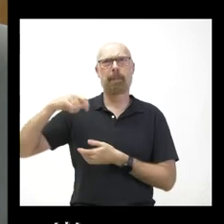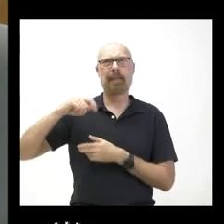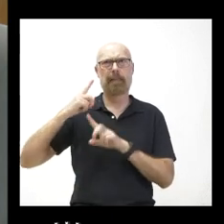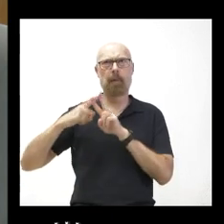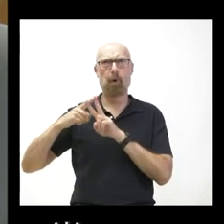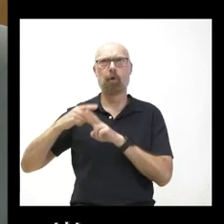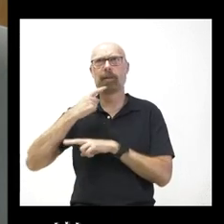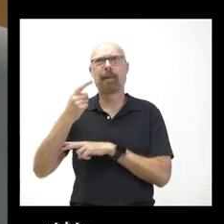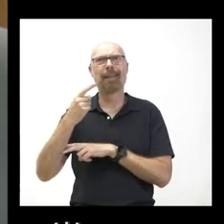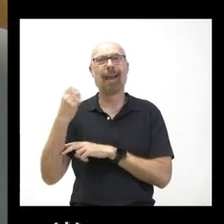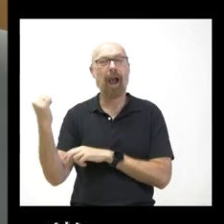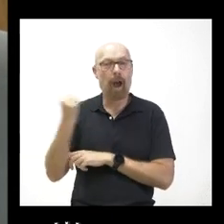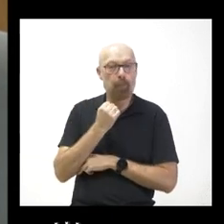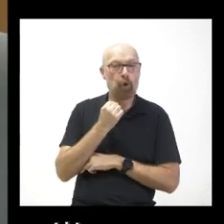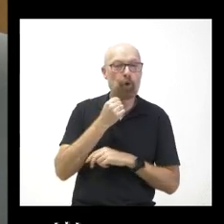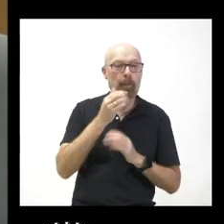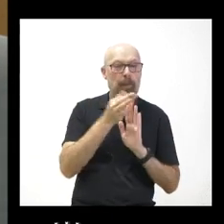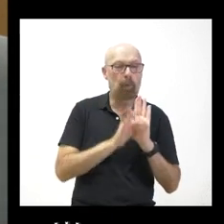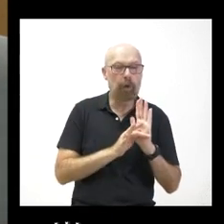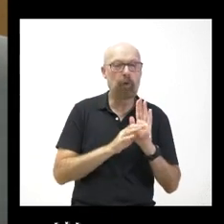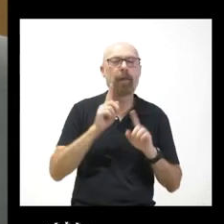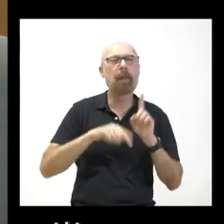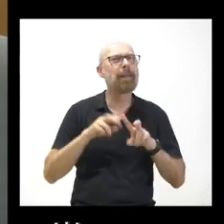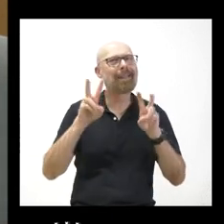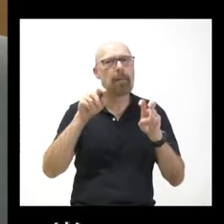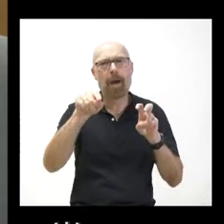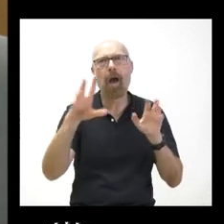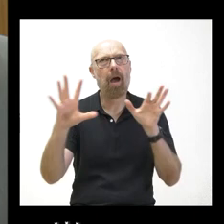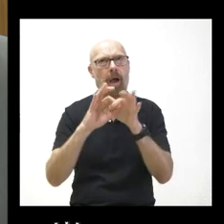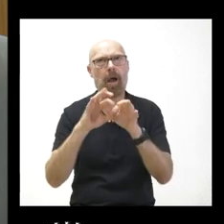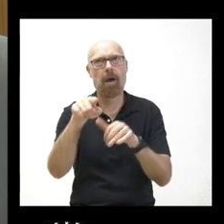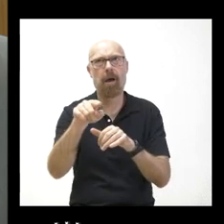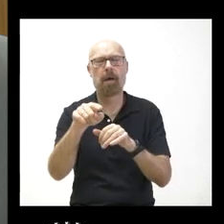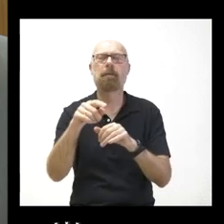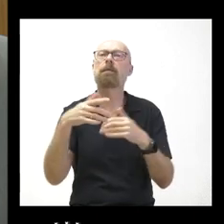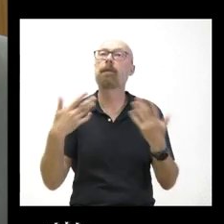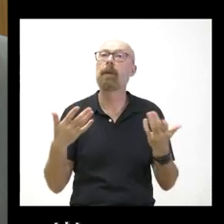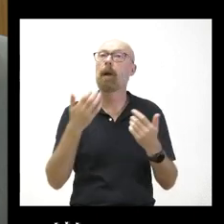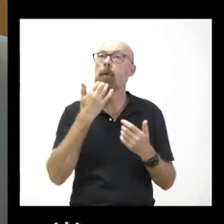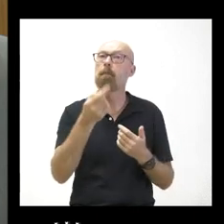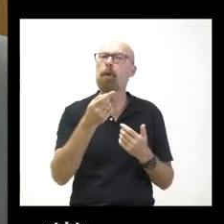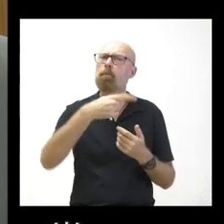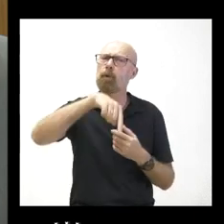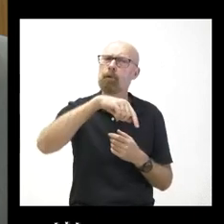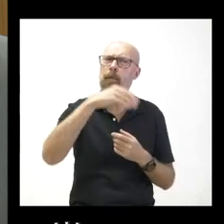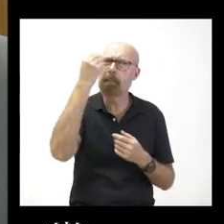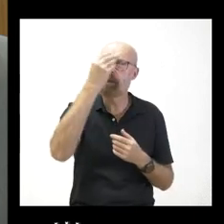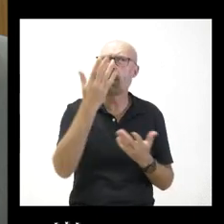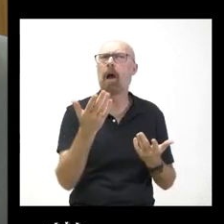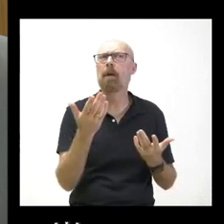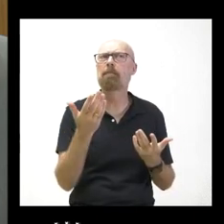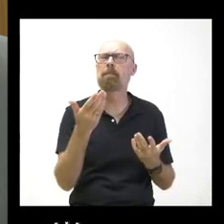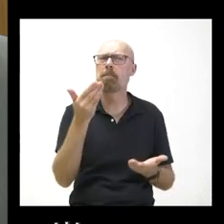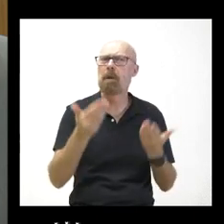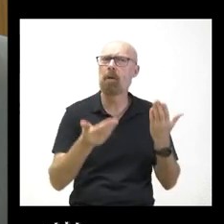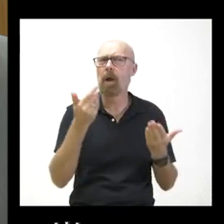el apoyo a los presupuestos estaba completamente supeditado a esta cuestión no sé si en ese sentido tienen previsto valorar el cambio